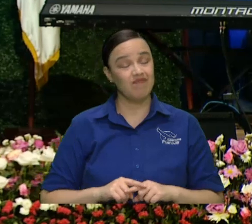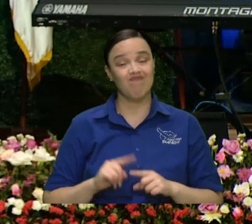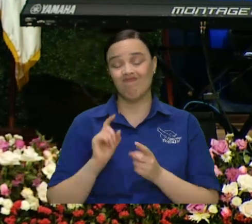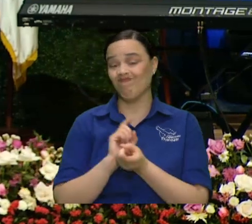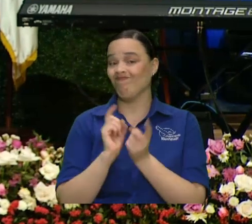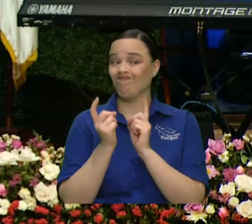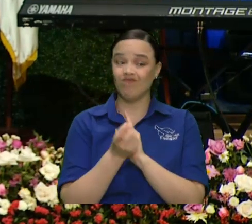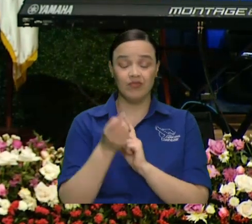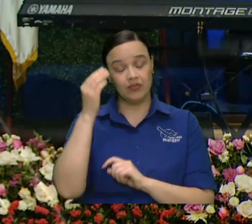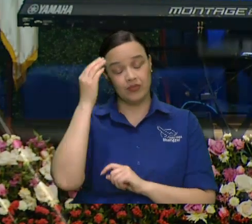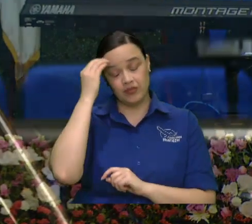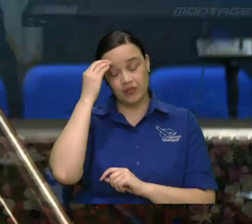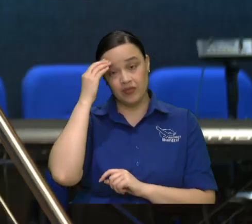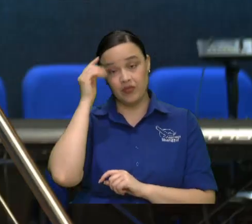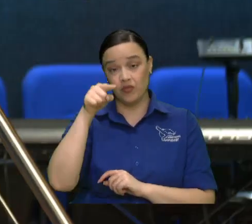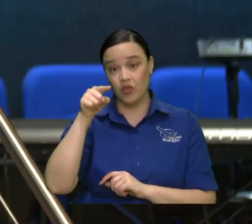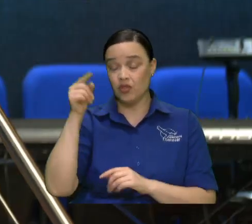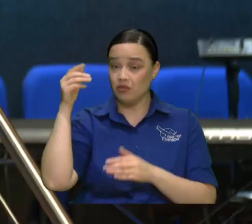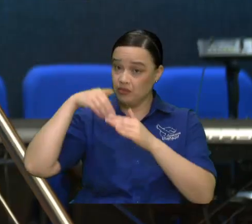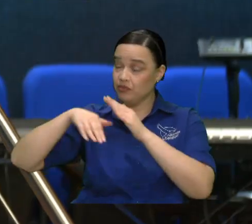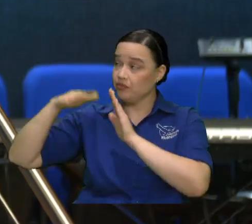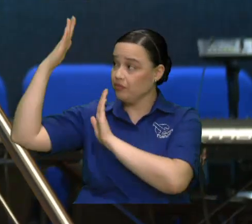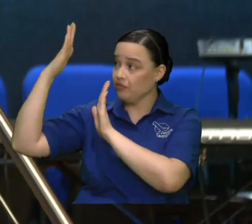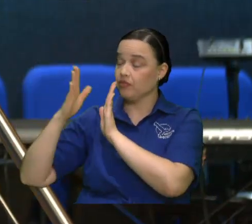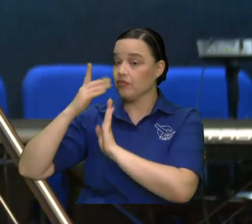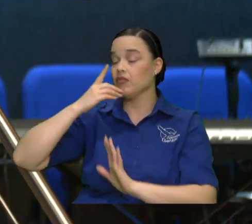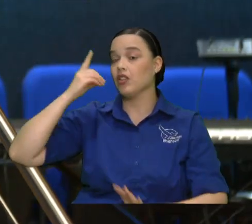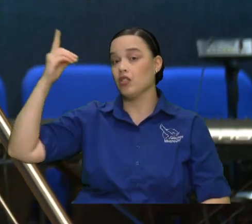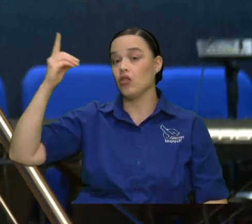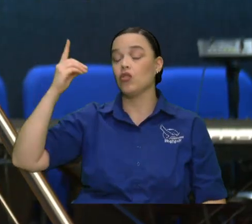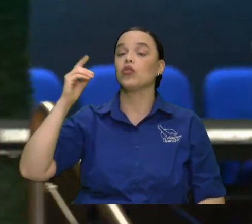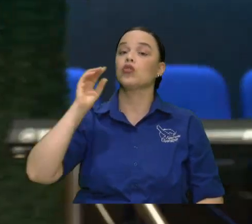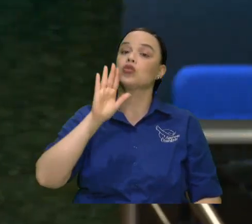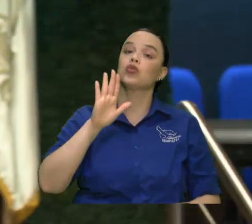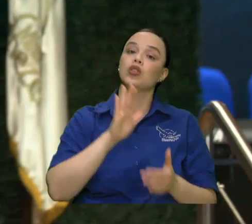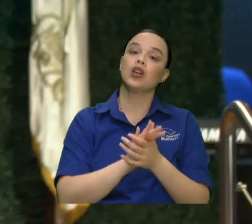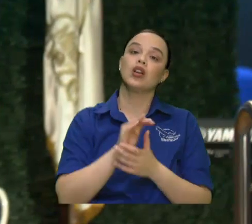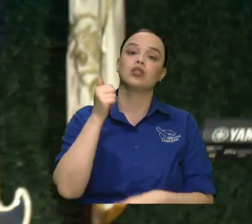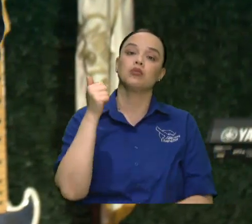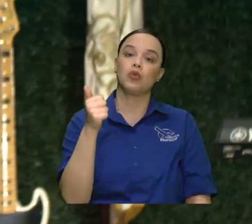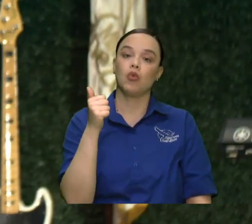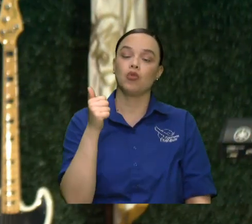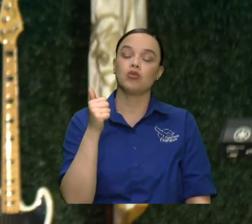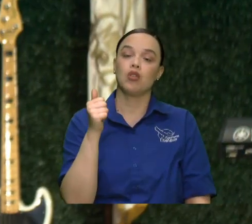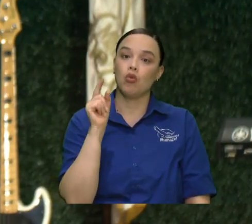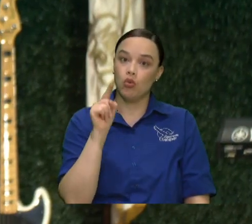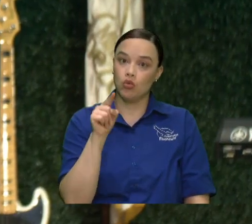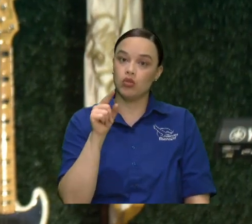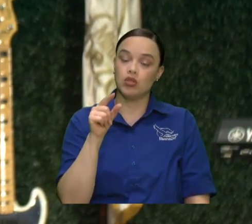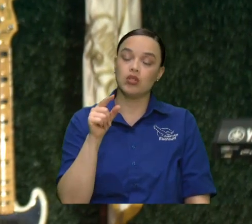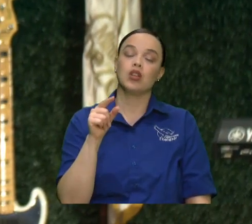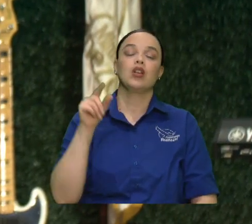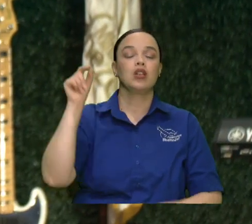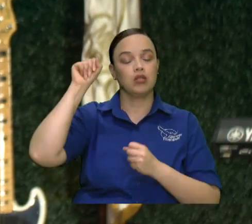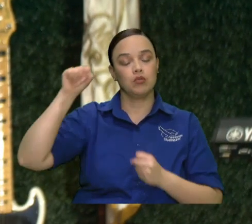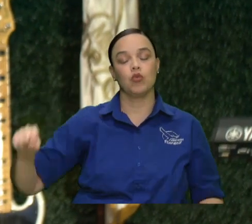que usted metido en la presencia de dios con su amada esposa o con su amado esposo usted poderoso